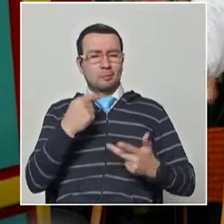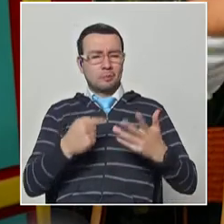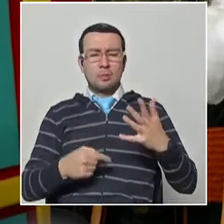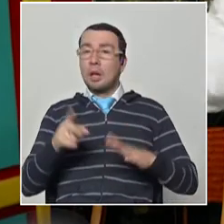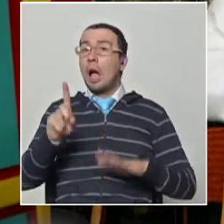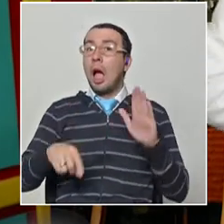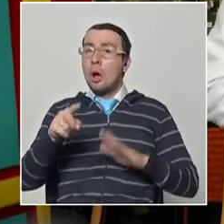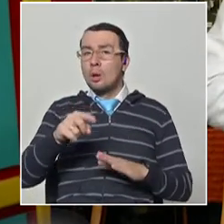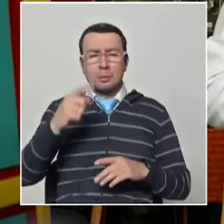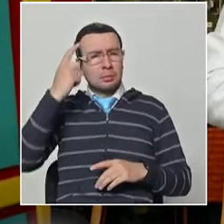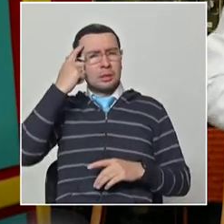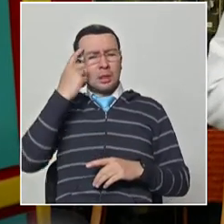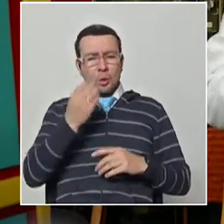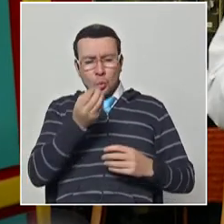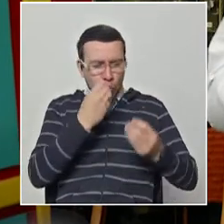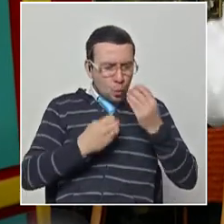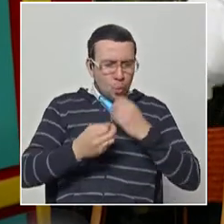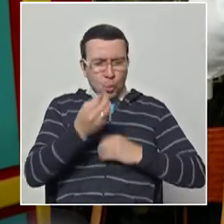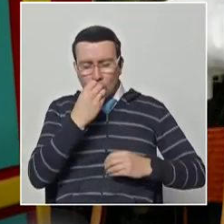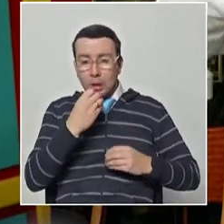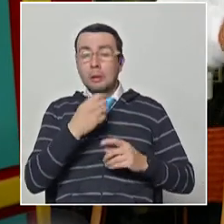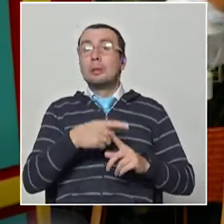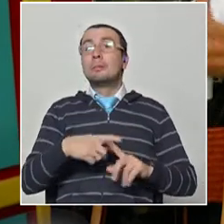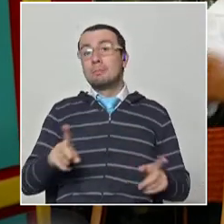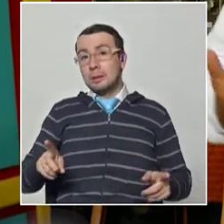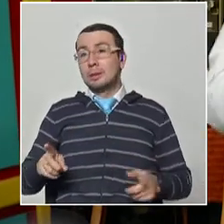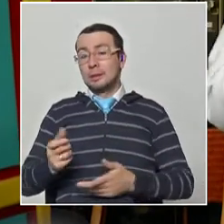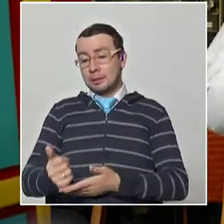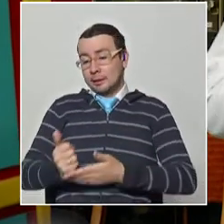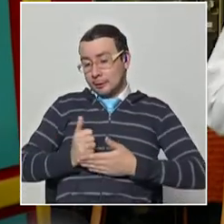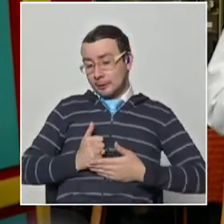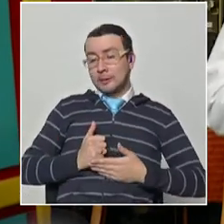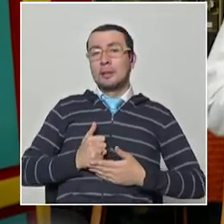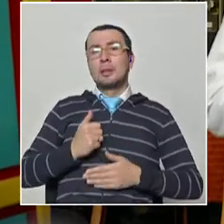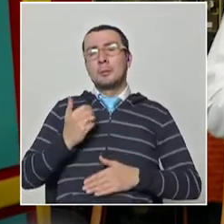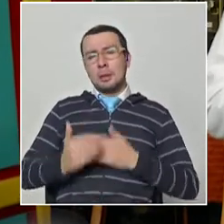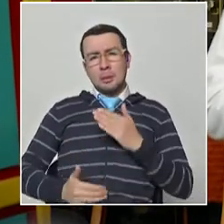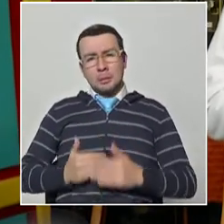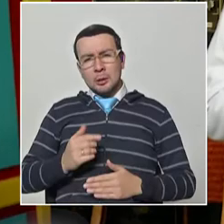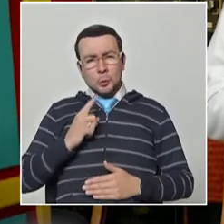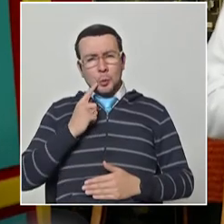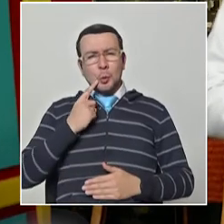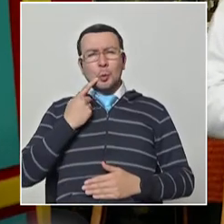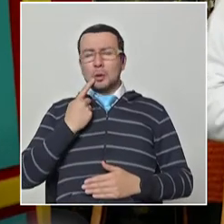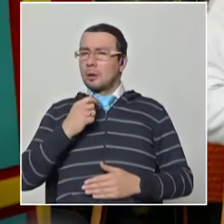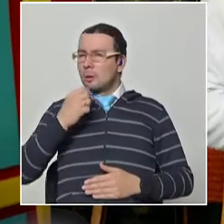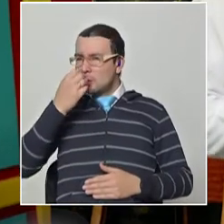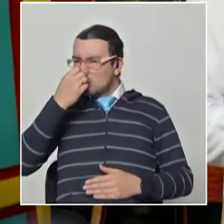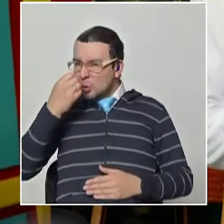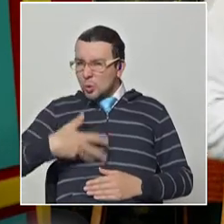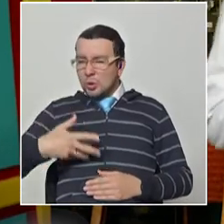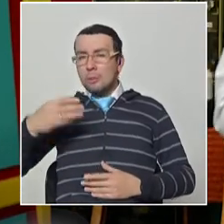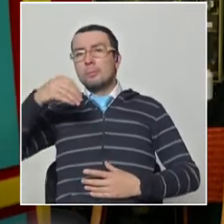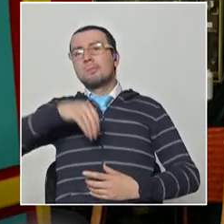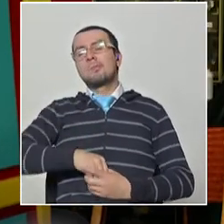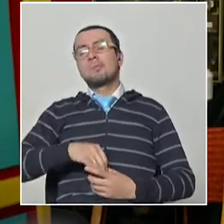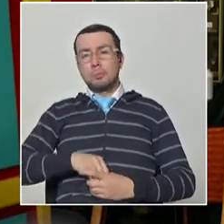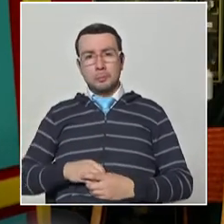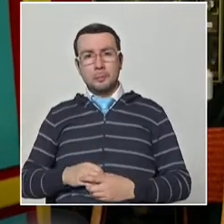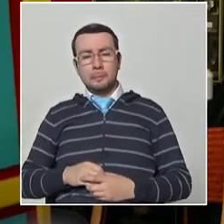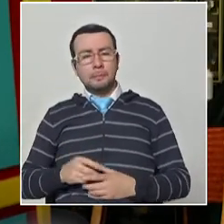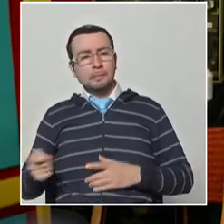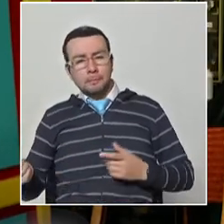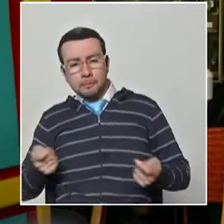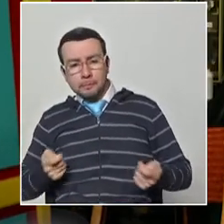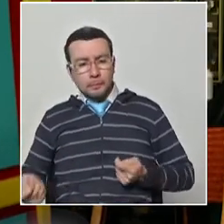tan bondadosos pero que a la vez constantemente pero es vanessa a intoxicar entonces de